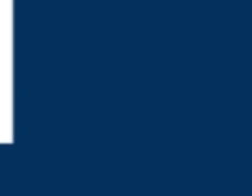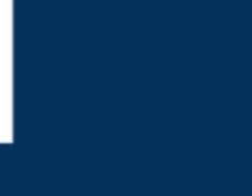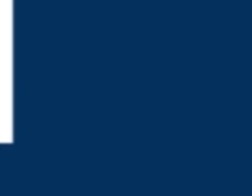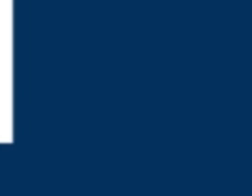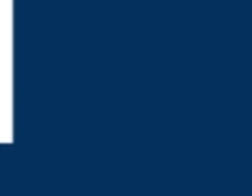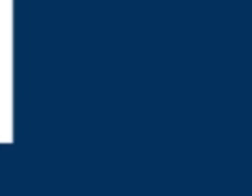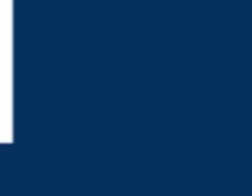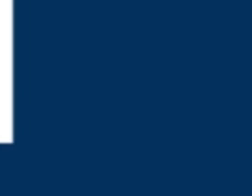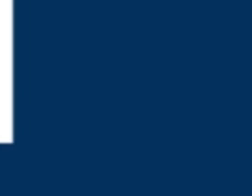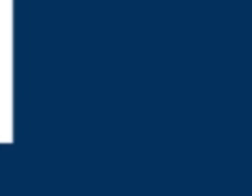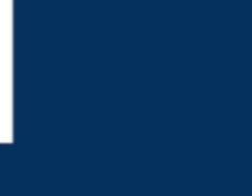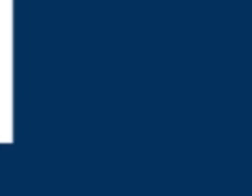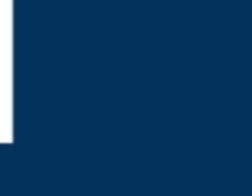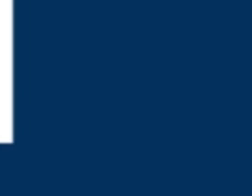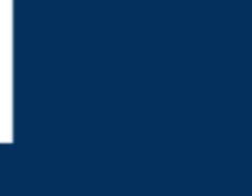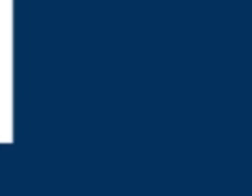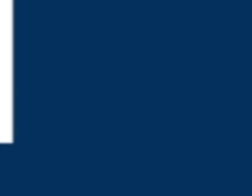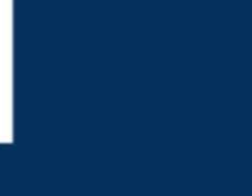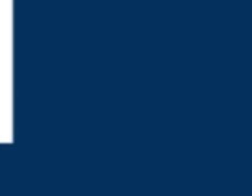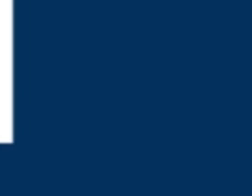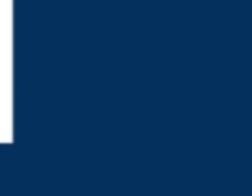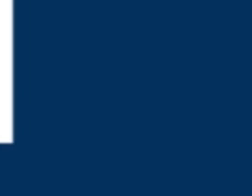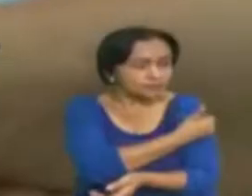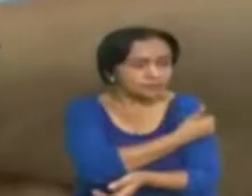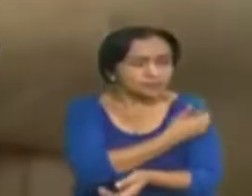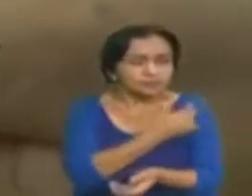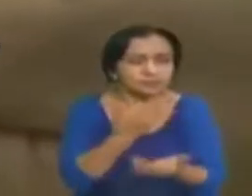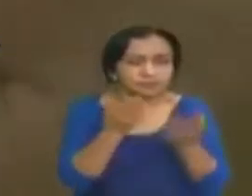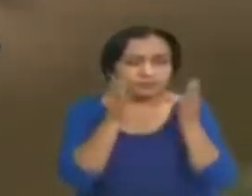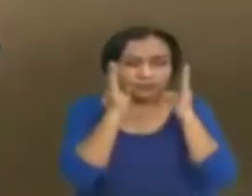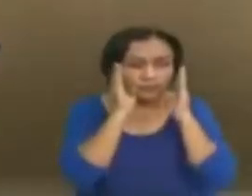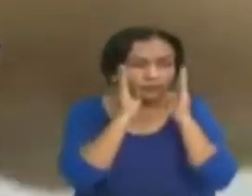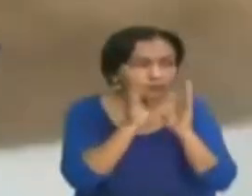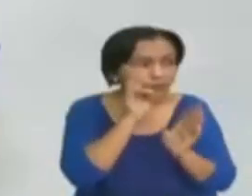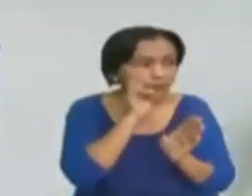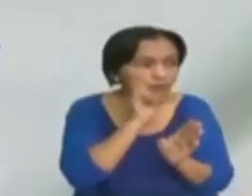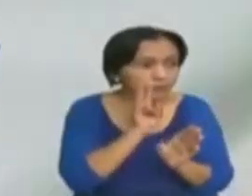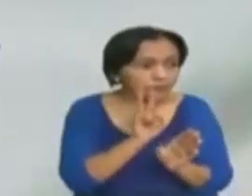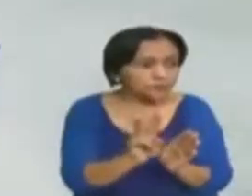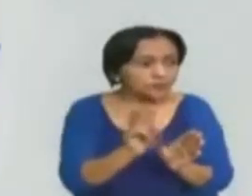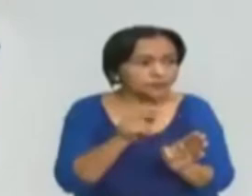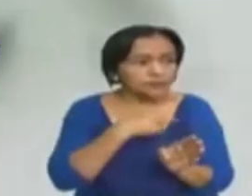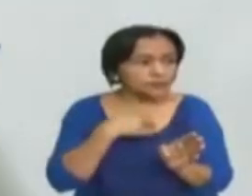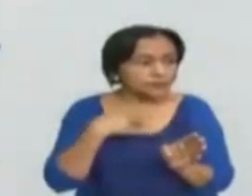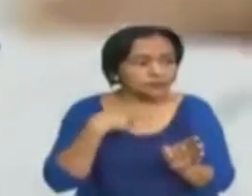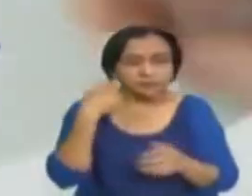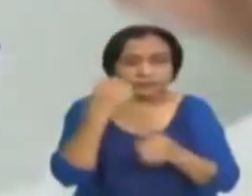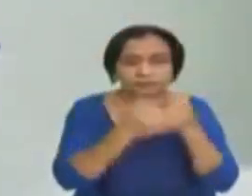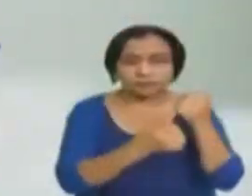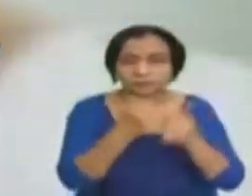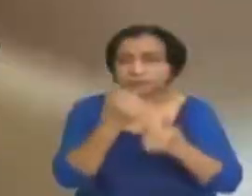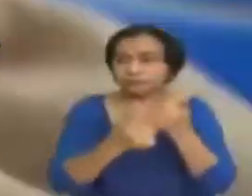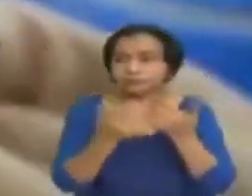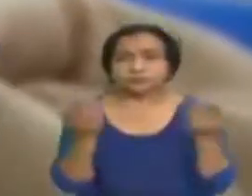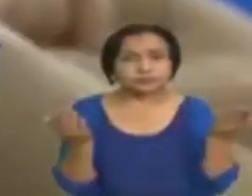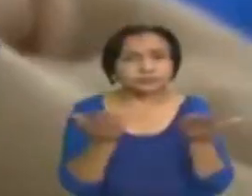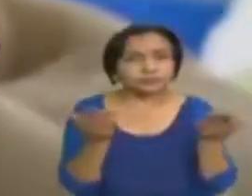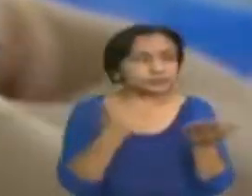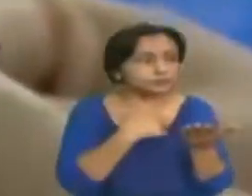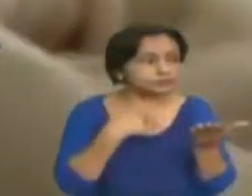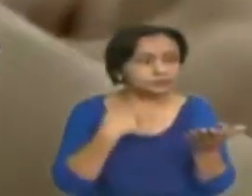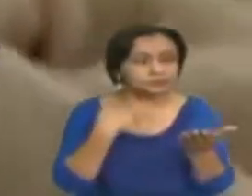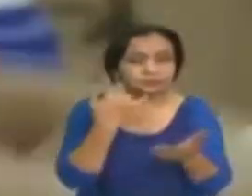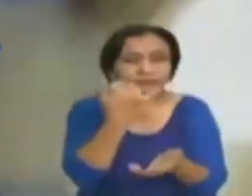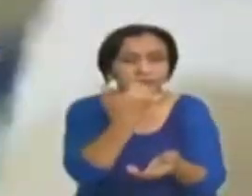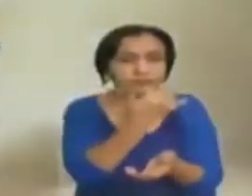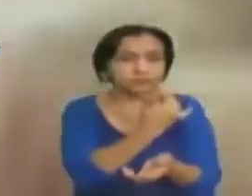Hospital Centro de Salud Pedro Narváez en Jinotepe, Hospital Regional Santiago, sede de